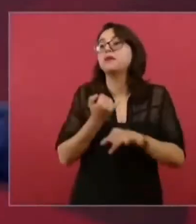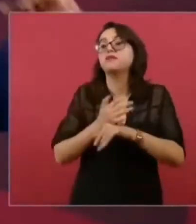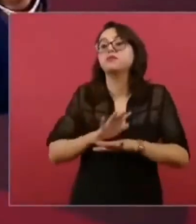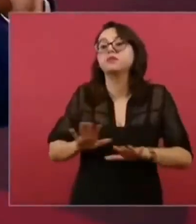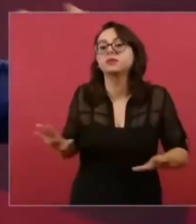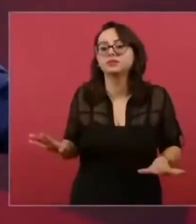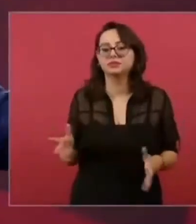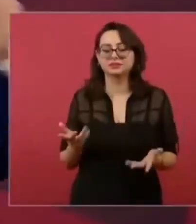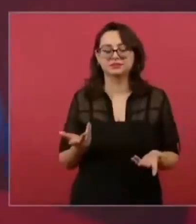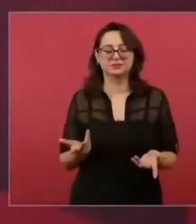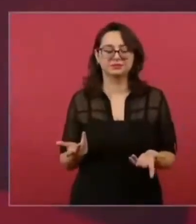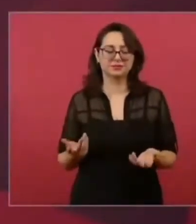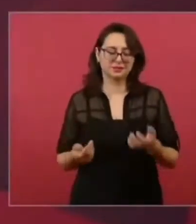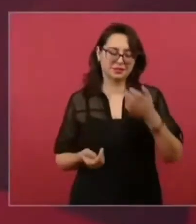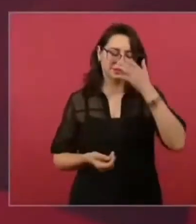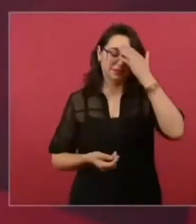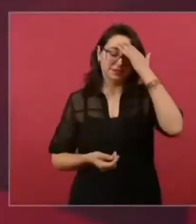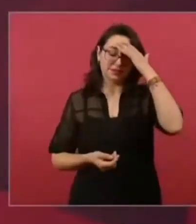decíamos de que